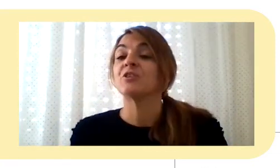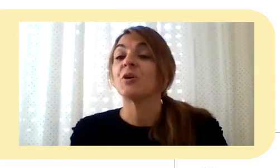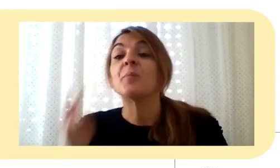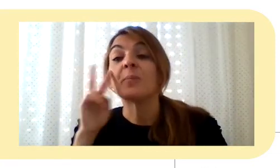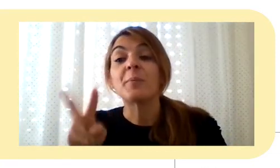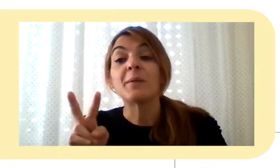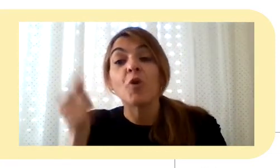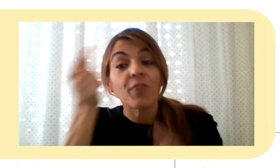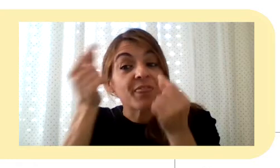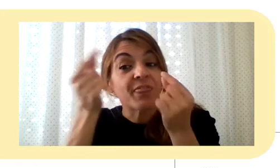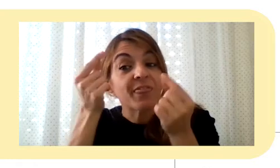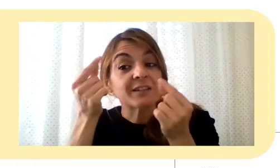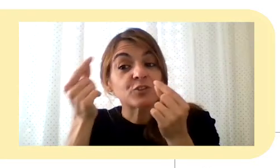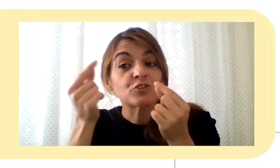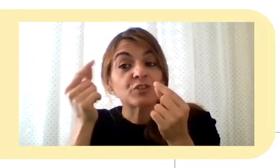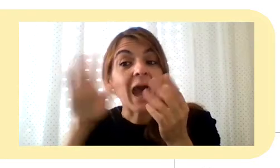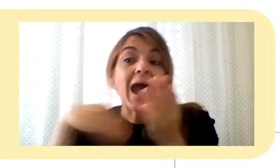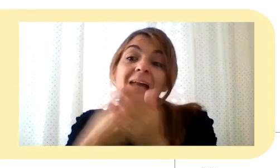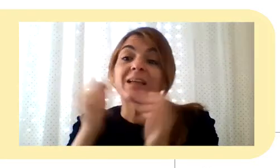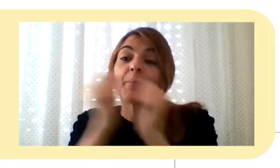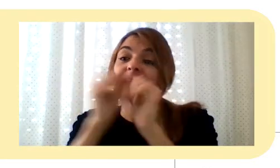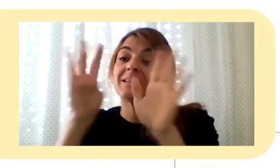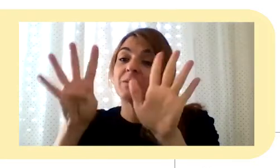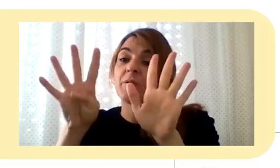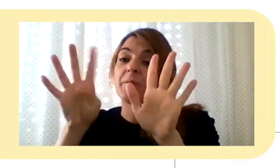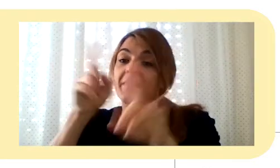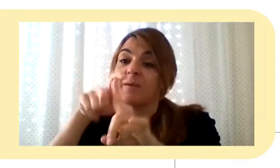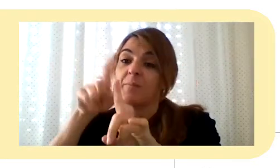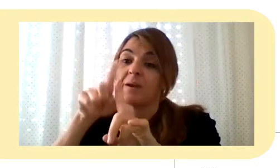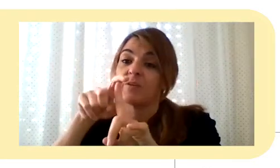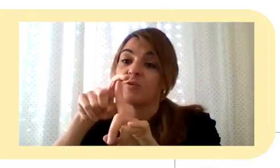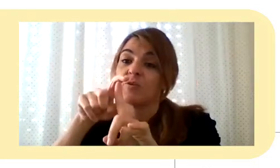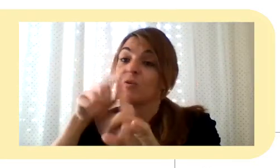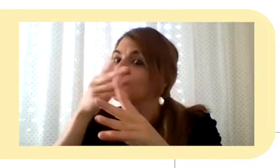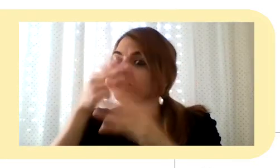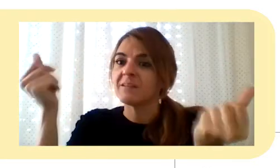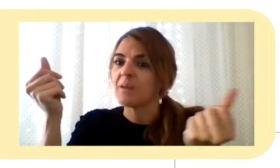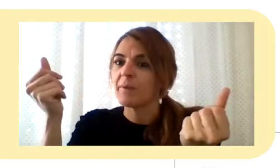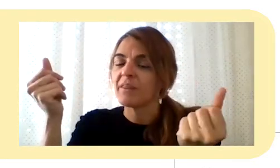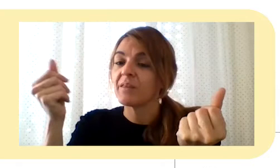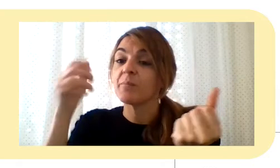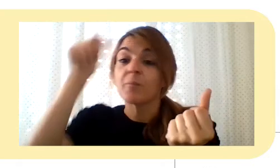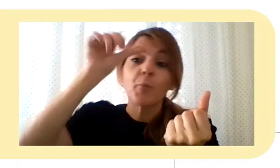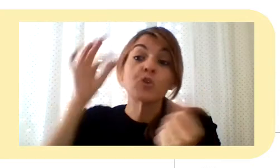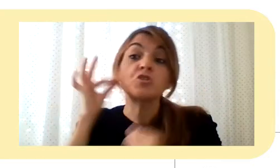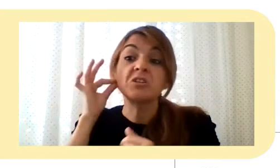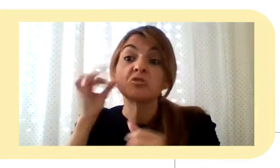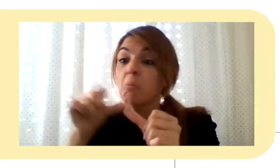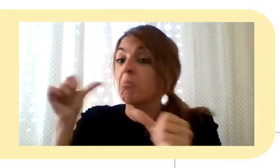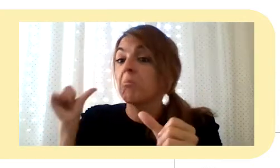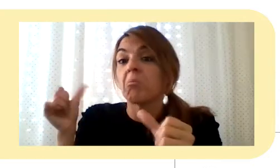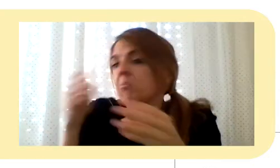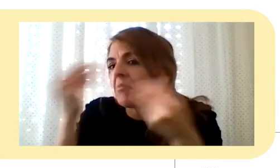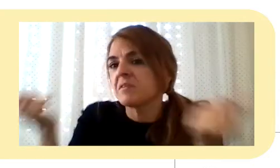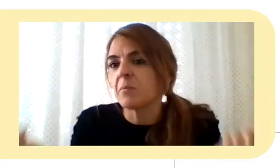los datos hasta el 29 de mayo, que desaparecen los datos de la COVID por sexo, por cierto. No casos